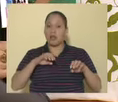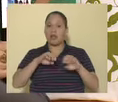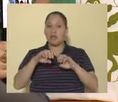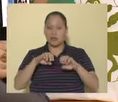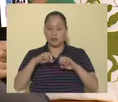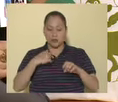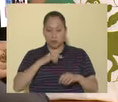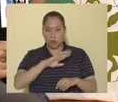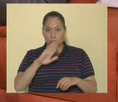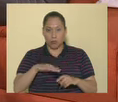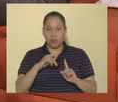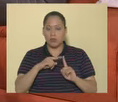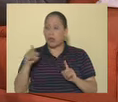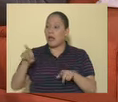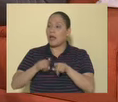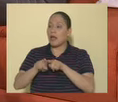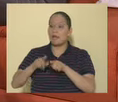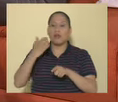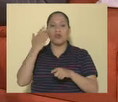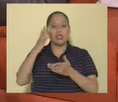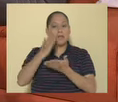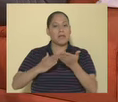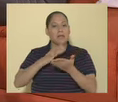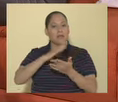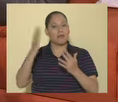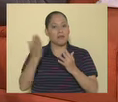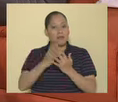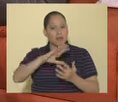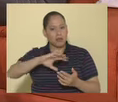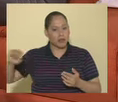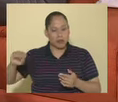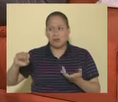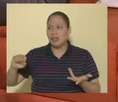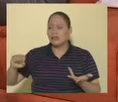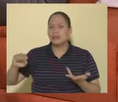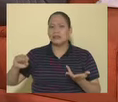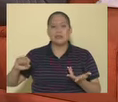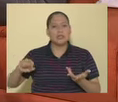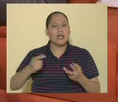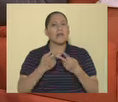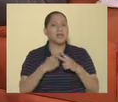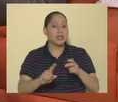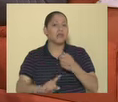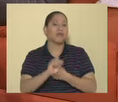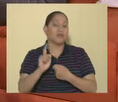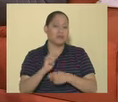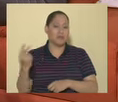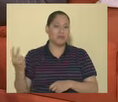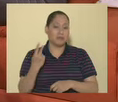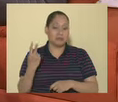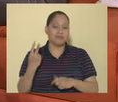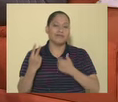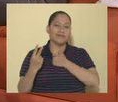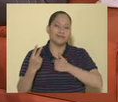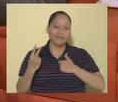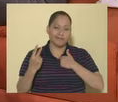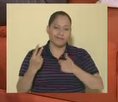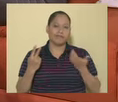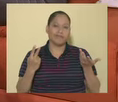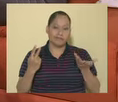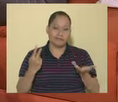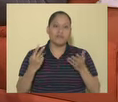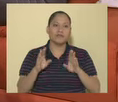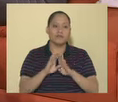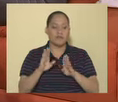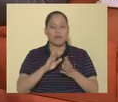empresa, el otro hermano quiere su parte. Entonces, ¿qué empieza ahí? Conflictos familiares que desafortunadamente